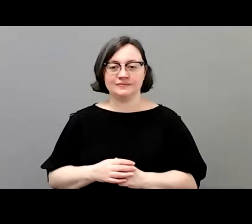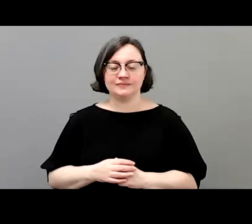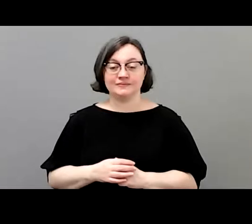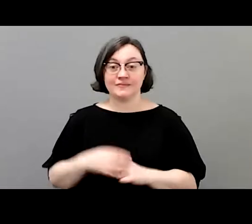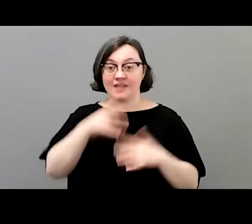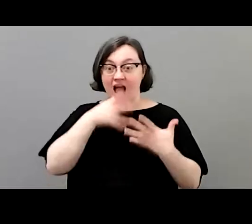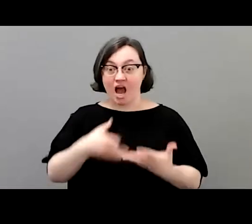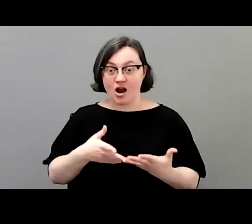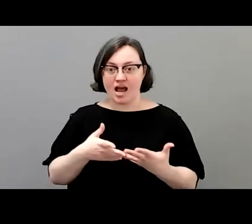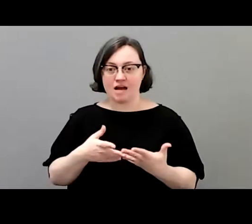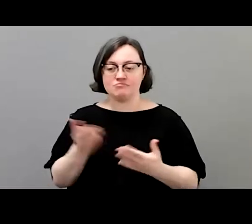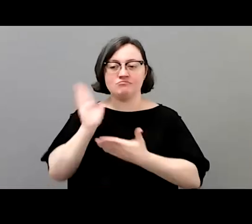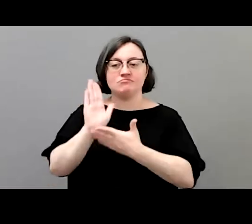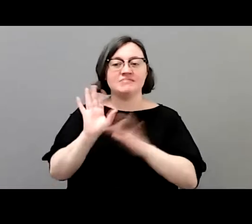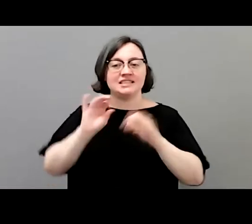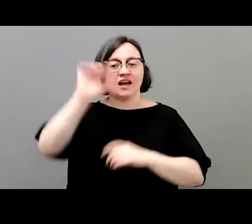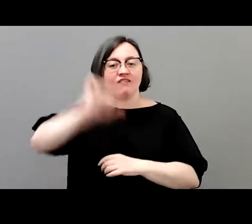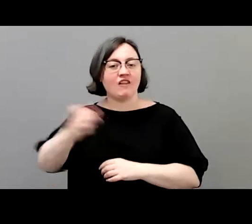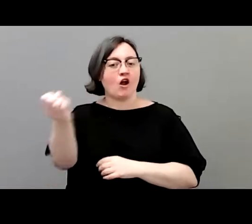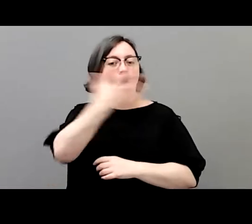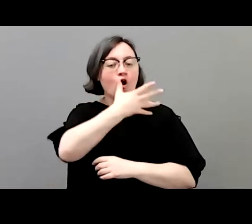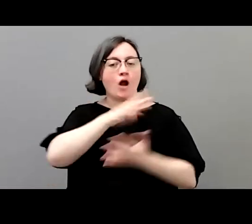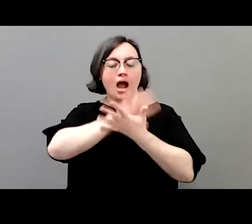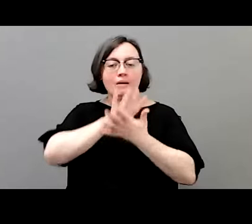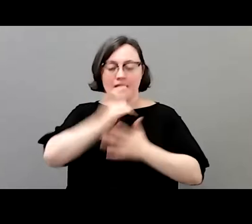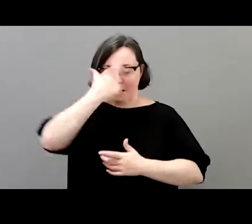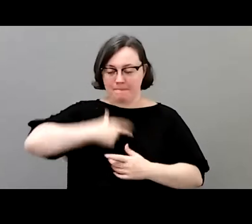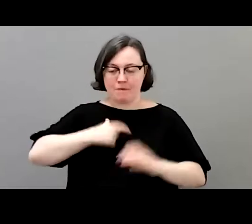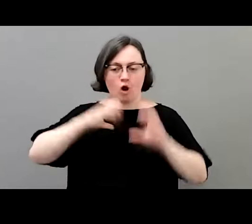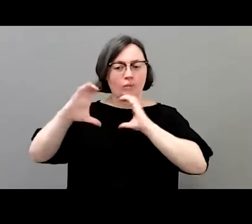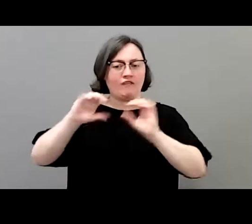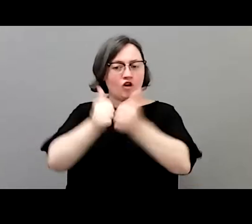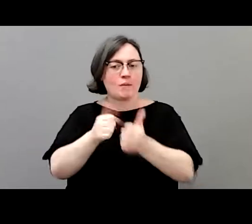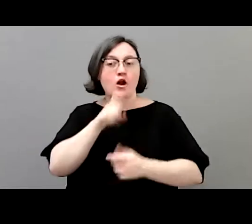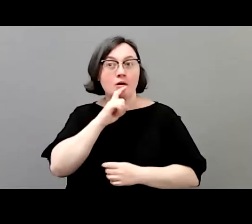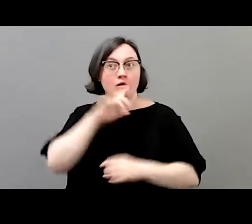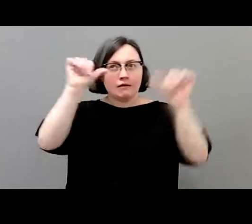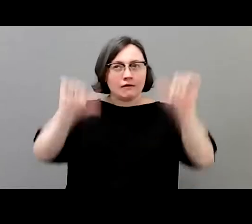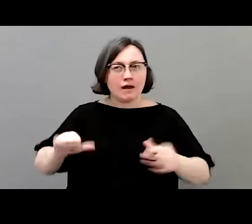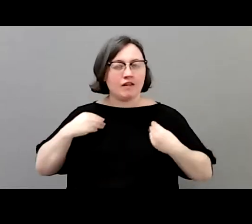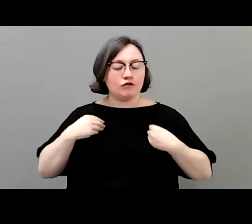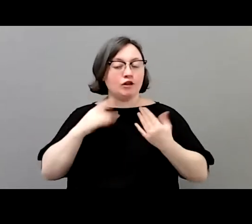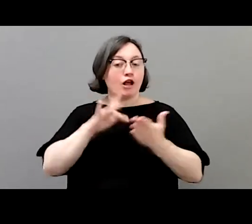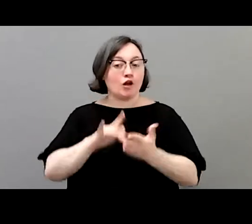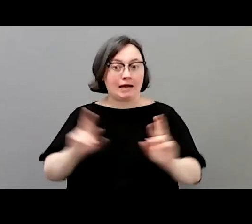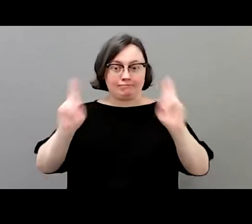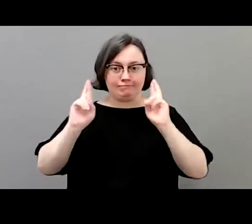Ahora os vamos a presentar un vídeo donde hablamos sobre mi comunicación. Espero que lo disfrutéis.